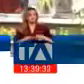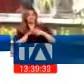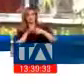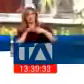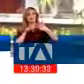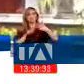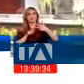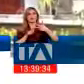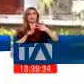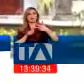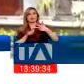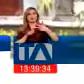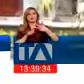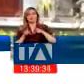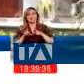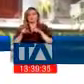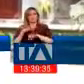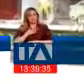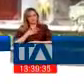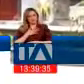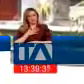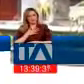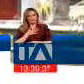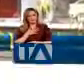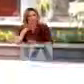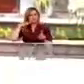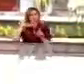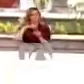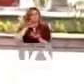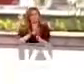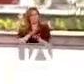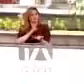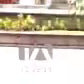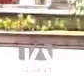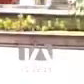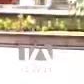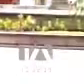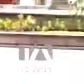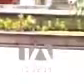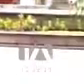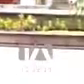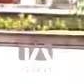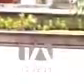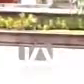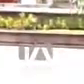tres casos voy a permitir que este tipo de declaraciones me amedrenten.